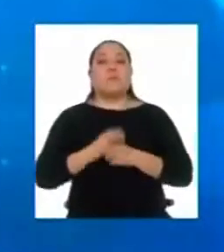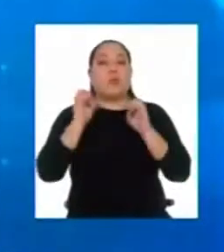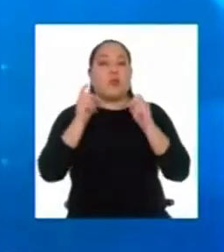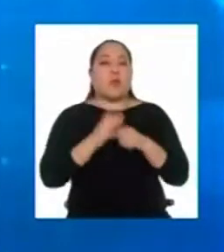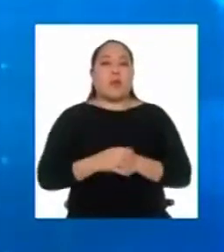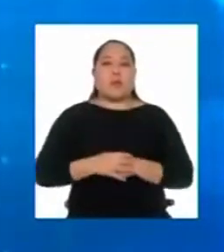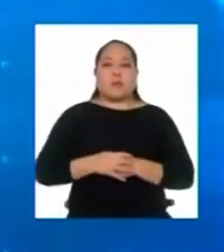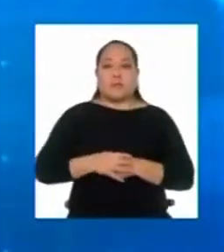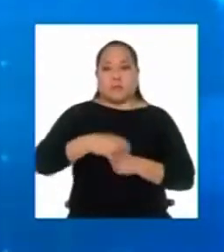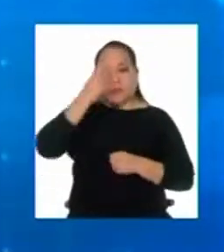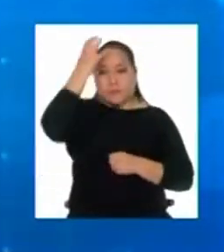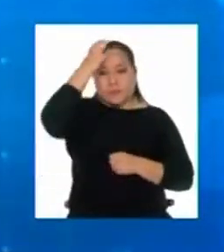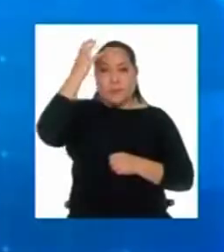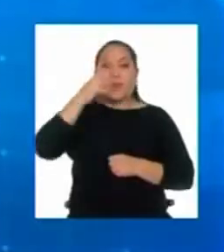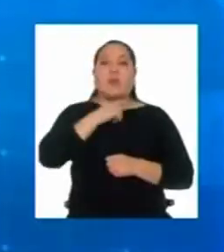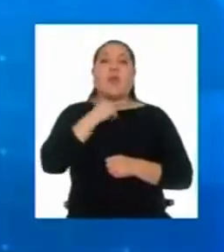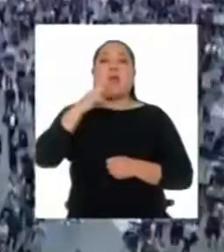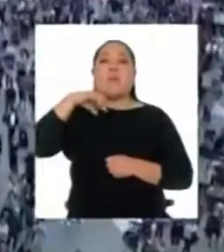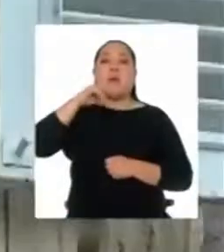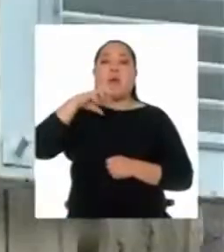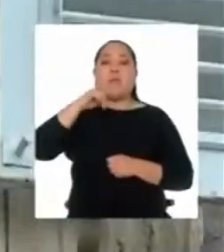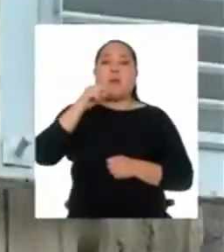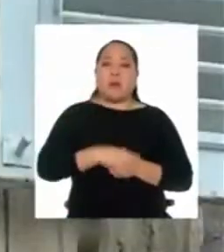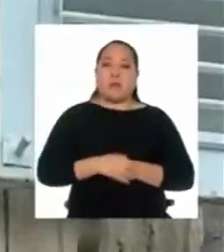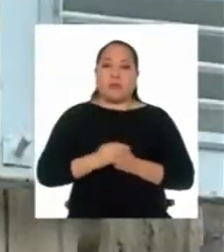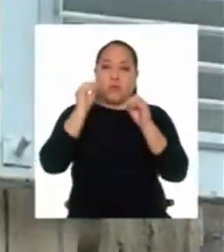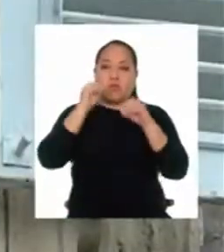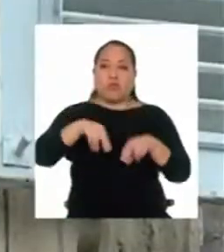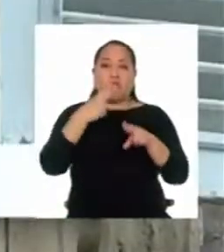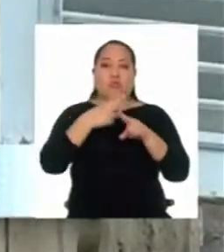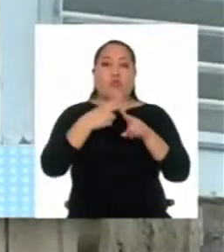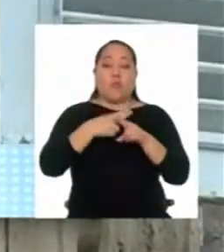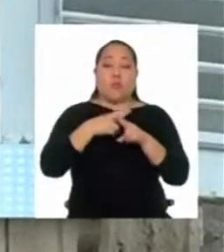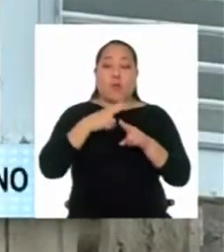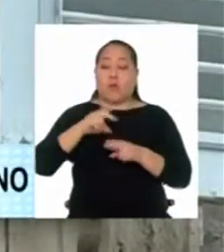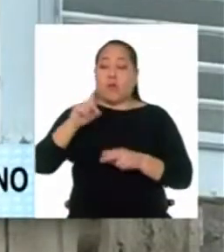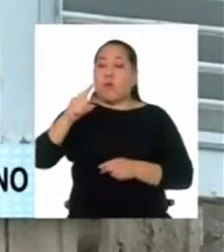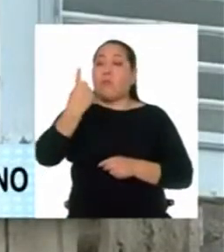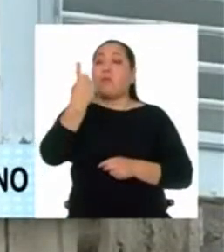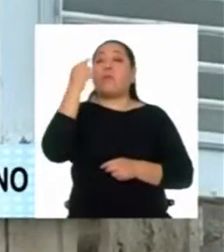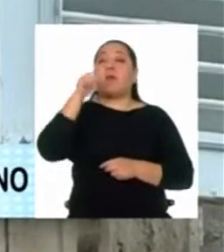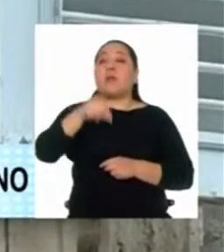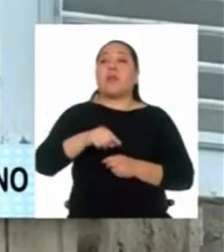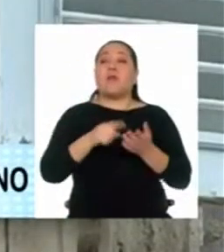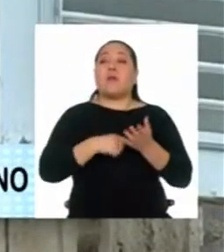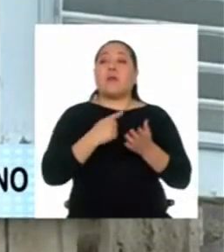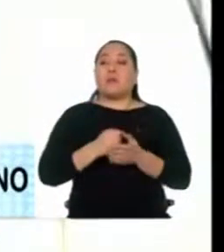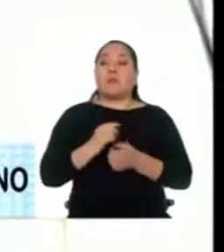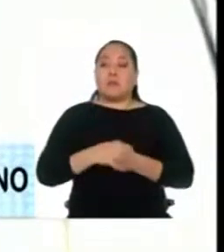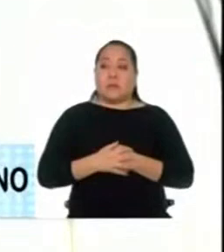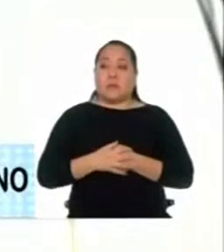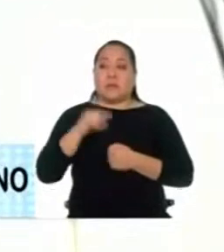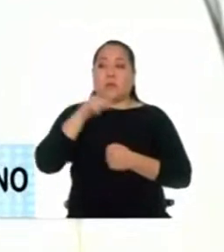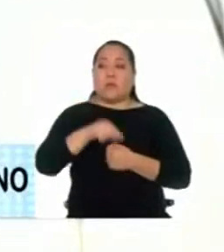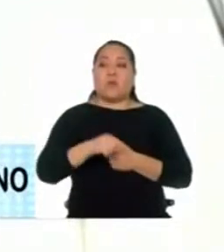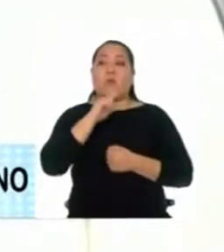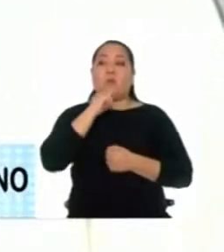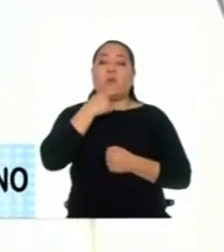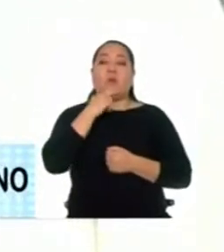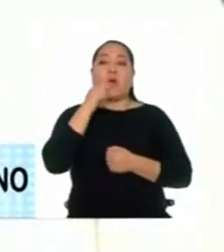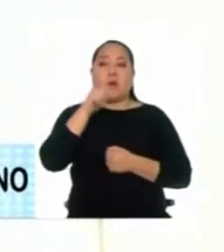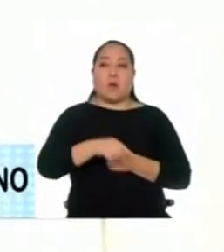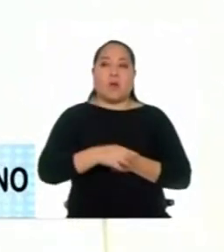Muy bien, y el Papa Francisco nombró por primera vez a una mujer como número 2 del Vaticano. Se trata de la religiosa franciscana